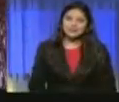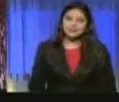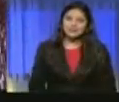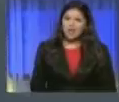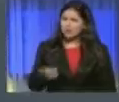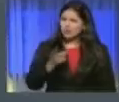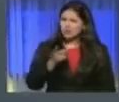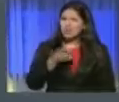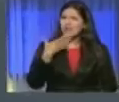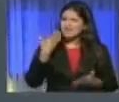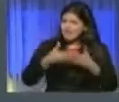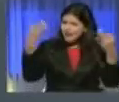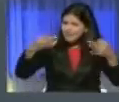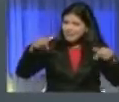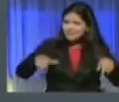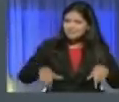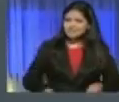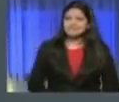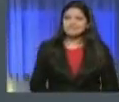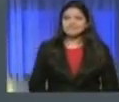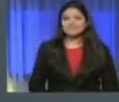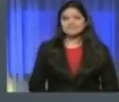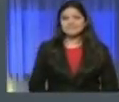una realidad.